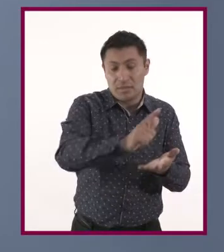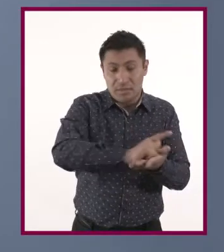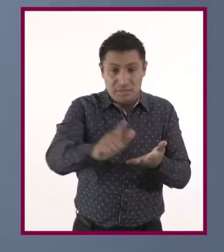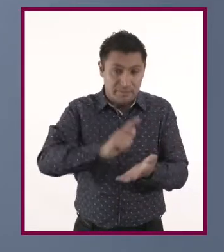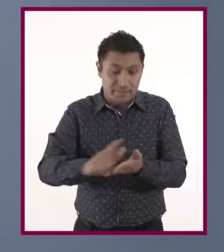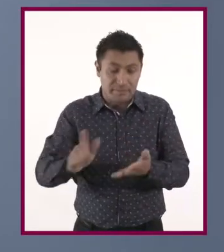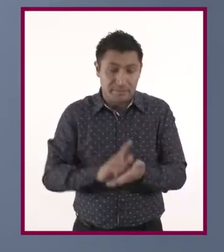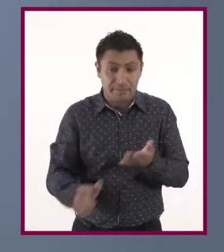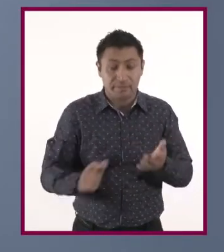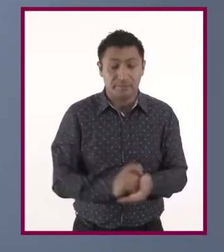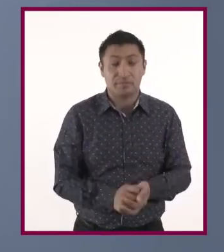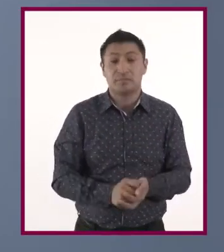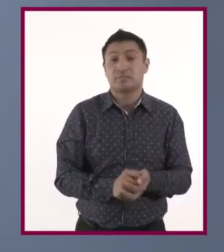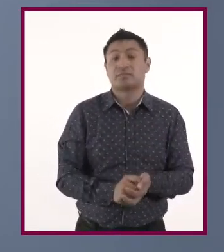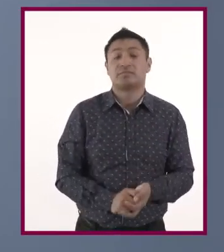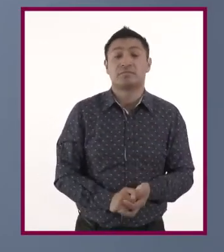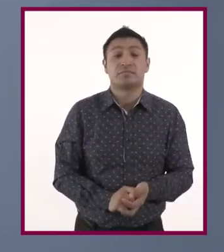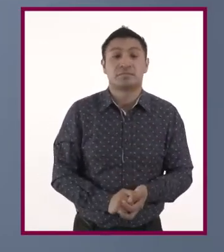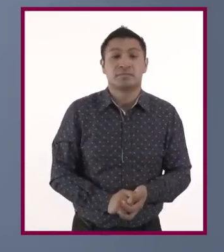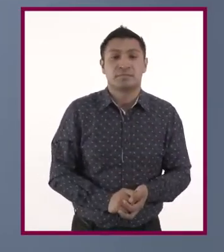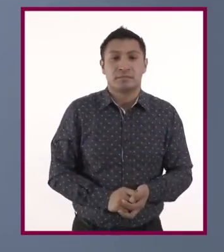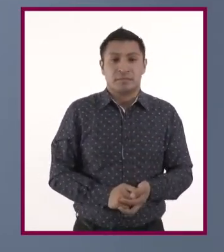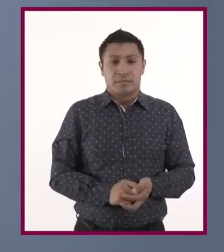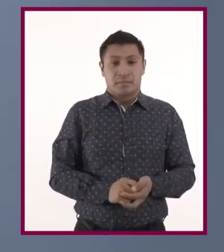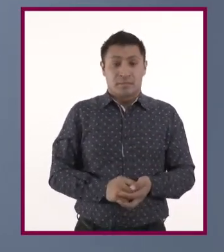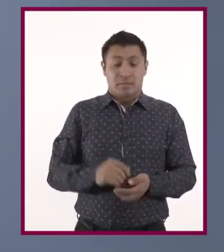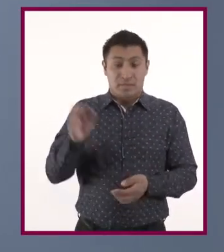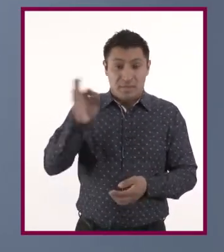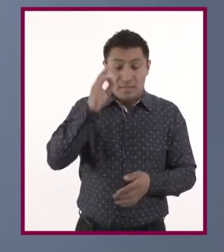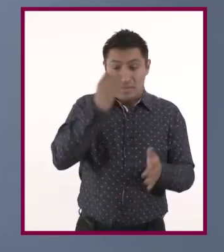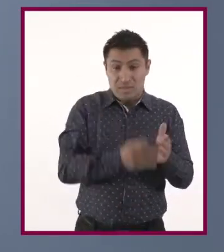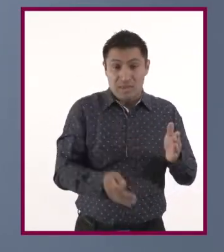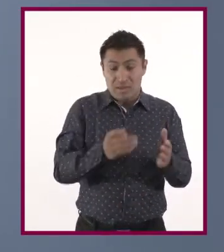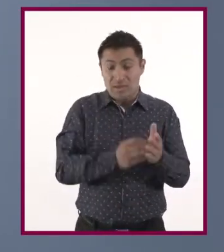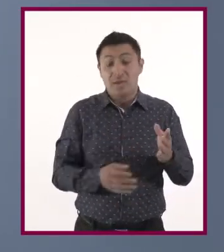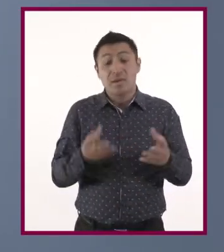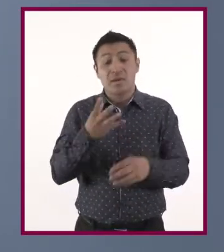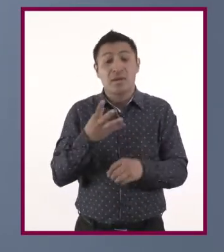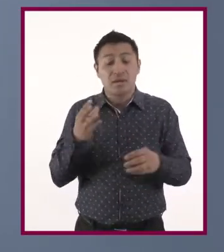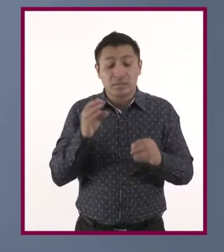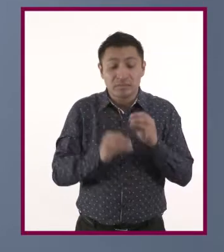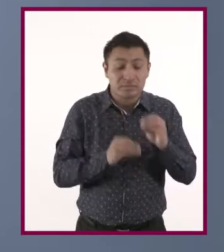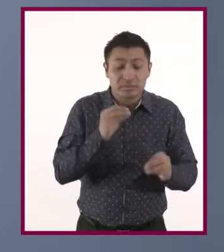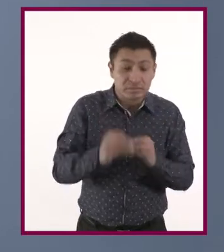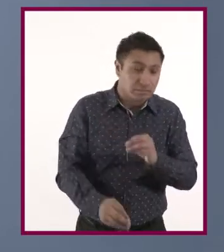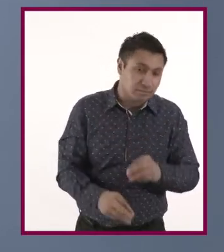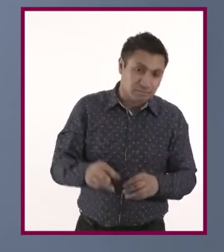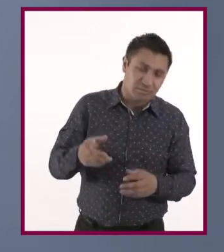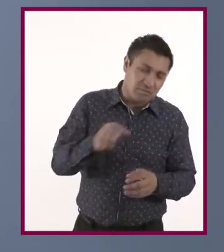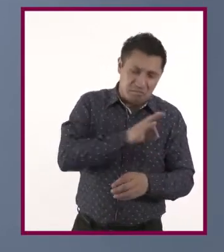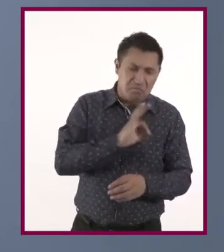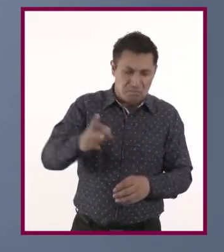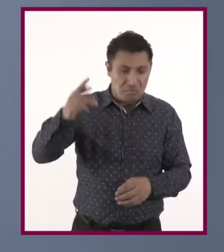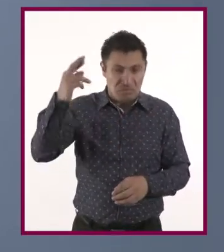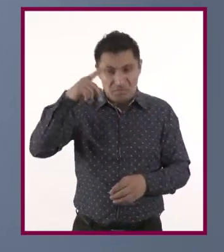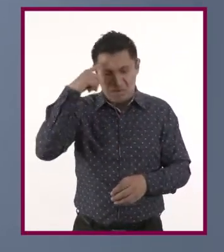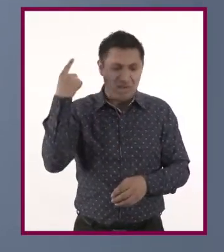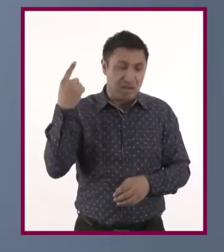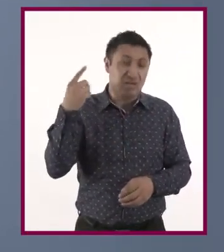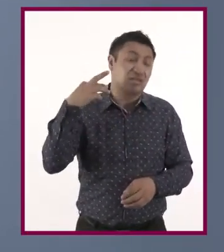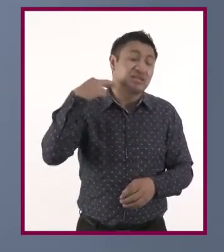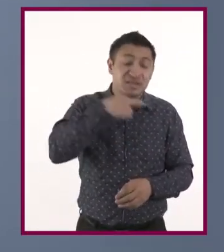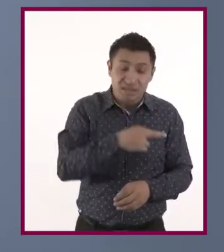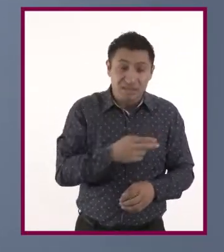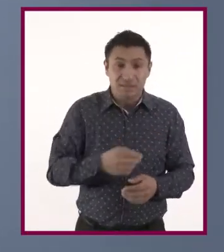años. No requiere recargas de ningún tipo y cuando haga falta mantenimiento, las refacciones son económicas y de fácil reemplazo. Se